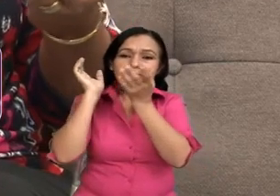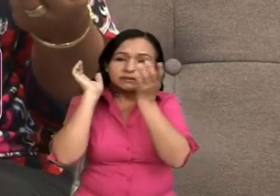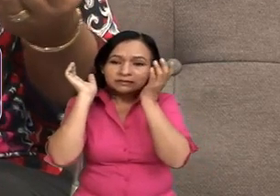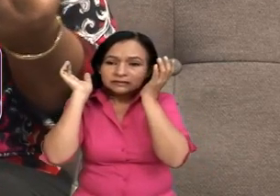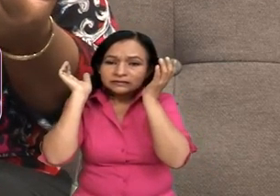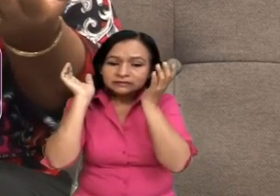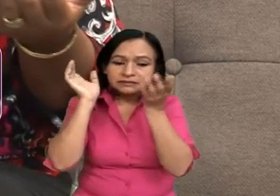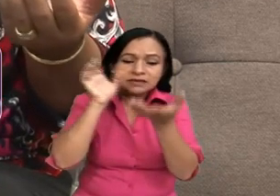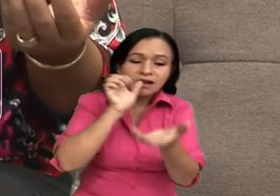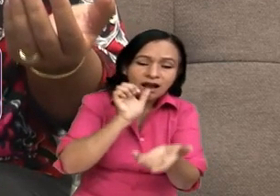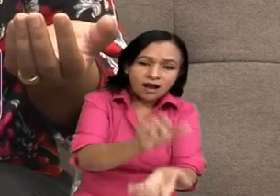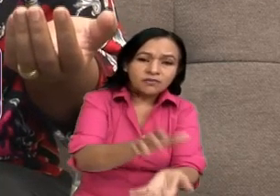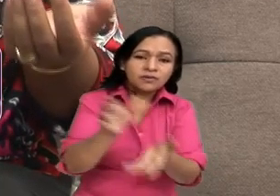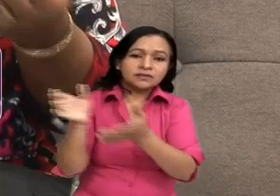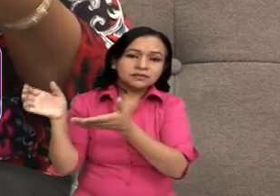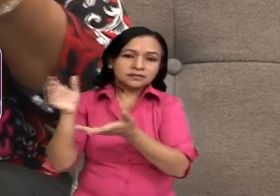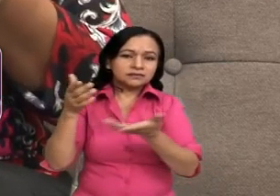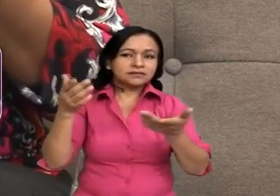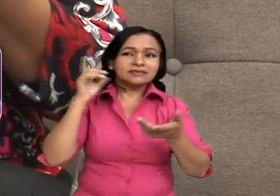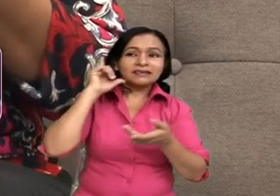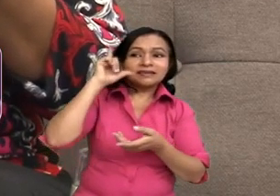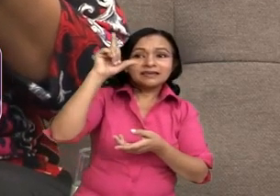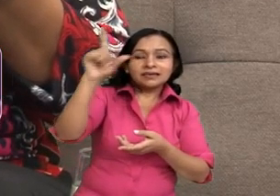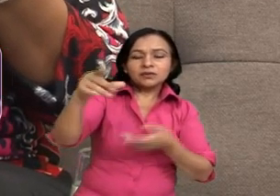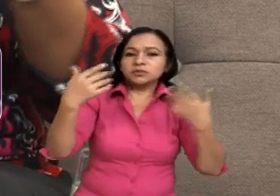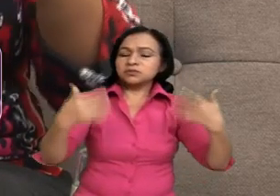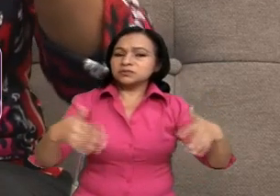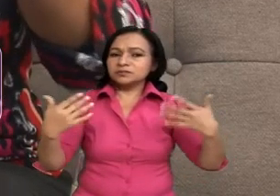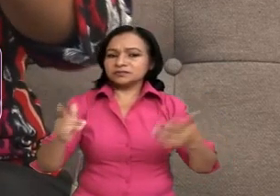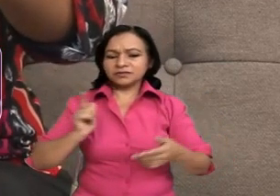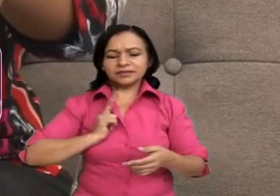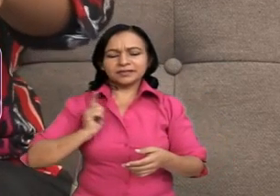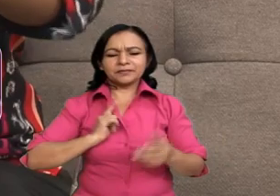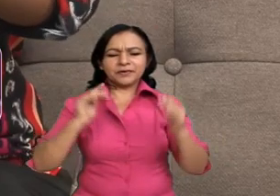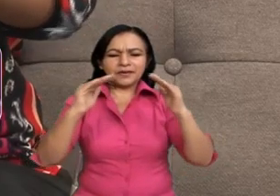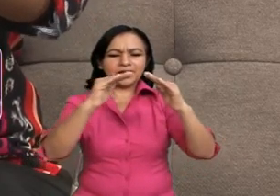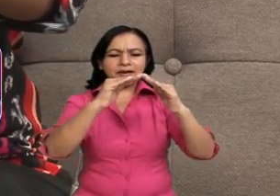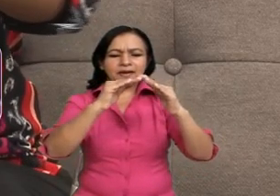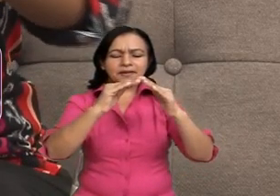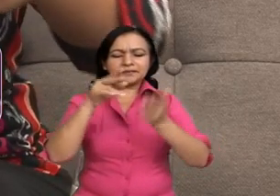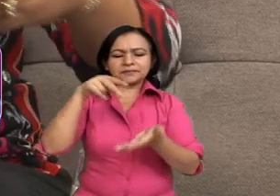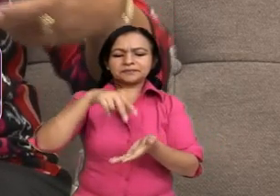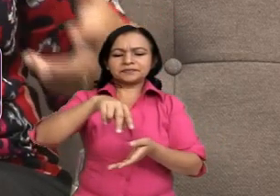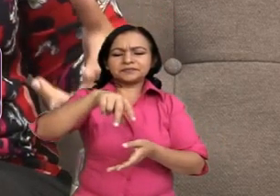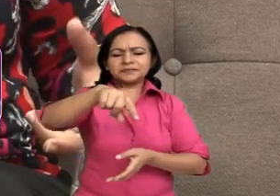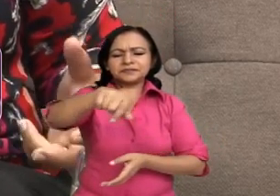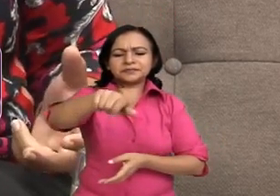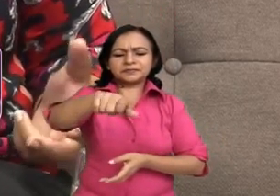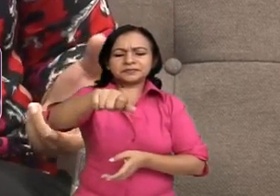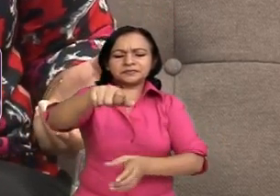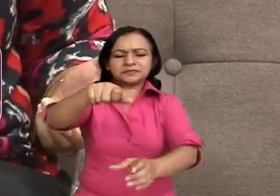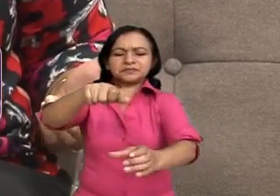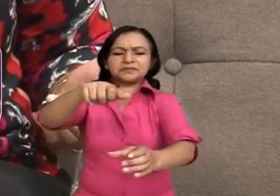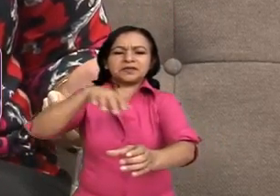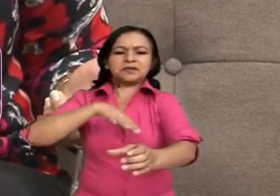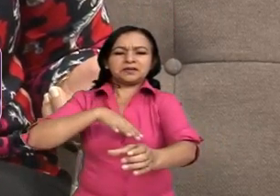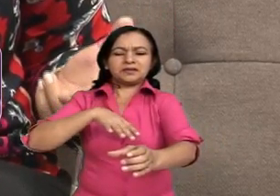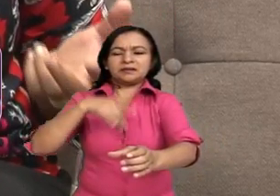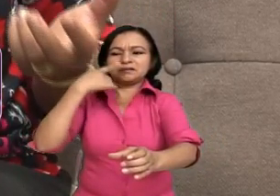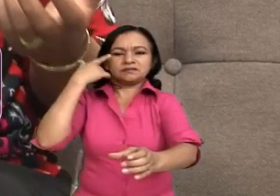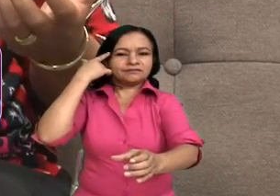largas, eso es un logro. A lo mejor los que tenemos el agua ahí, solo nos levantamos y abrimos la llave, no lo